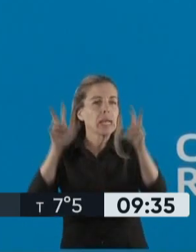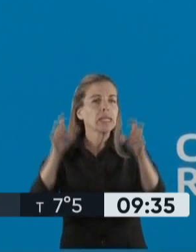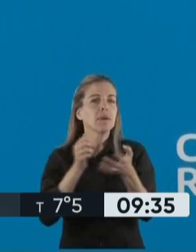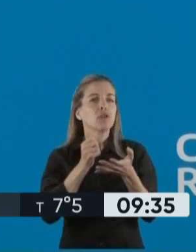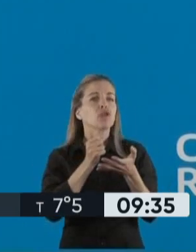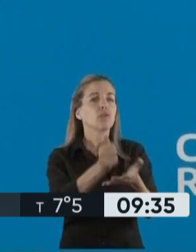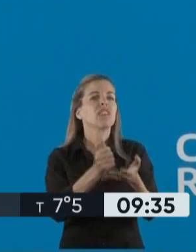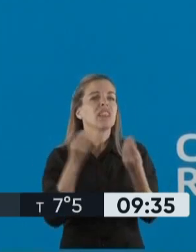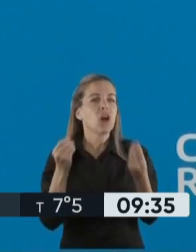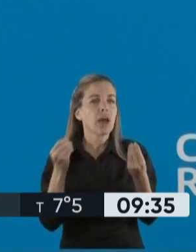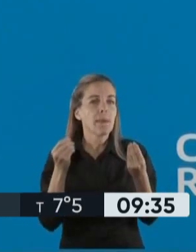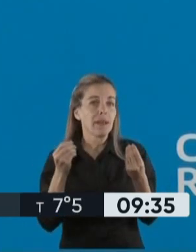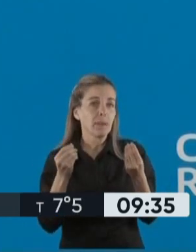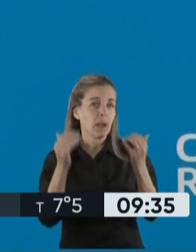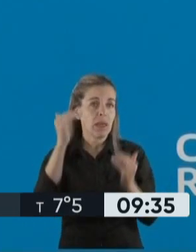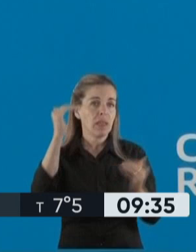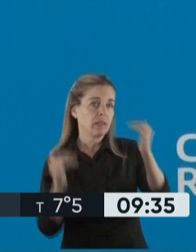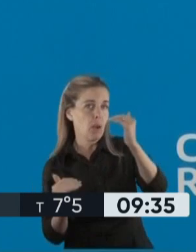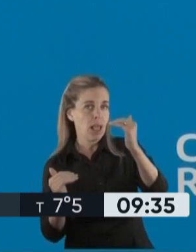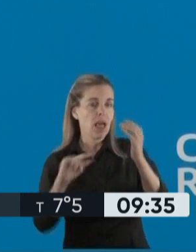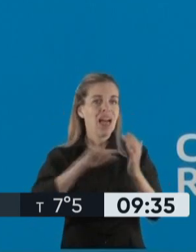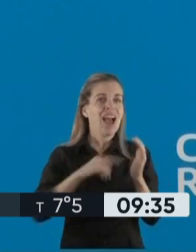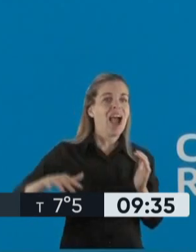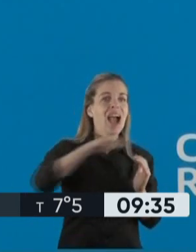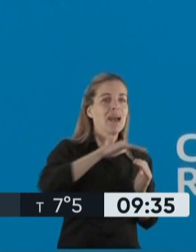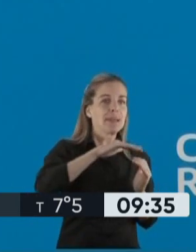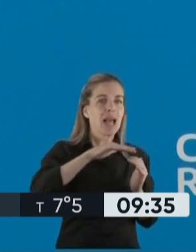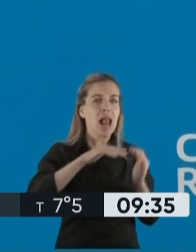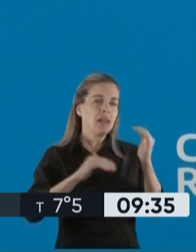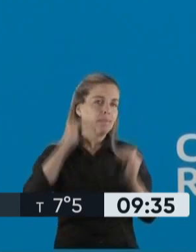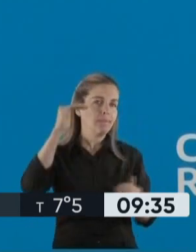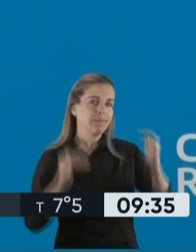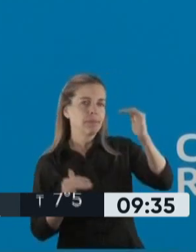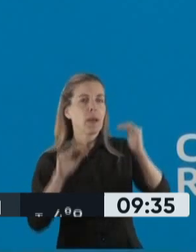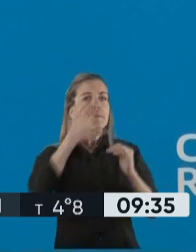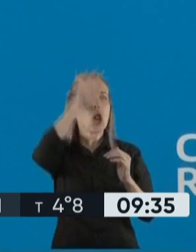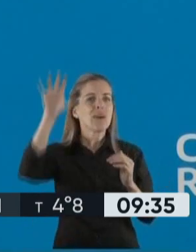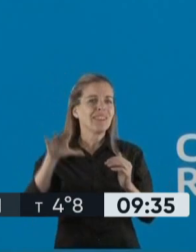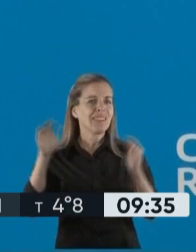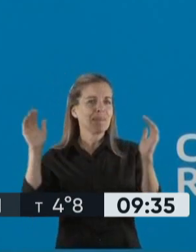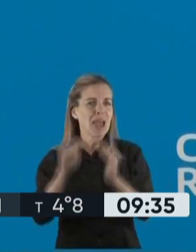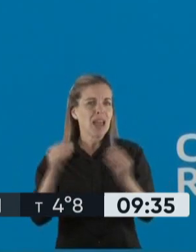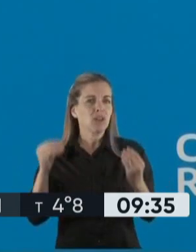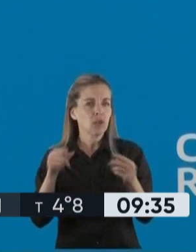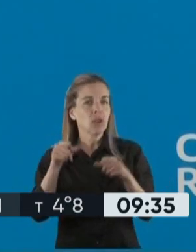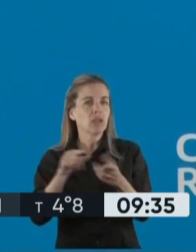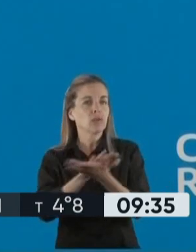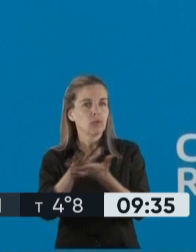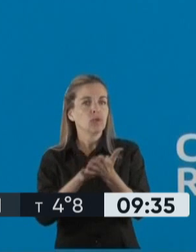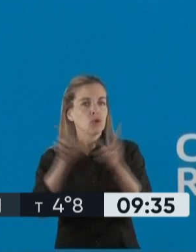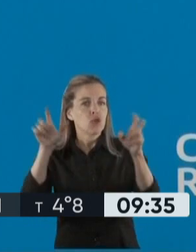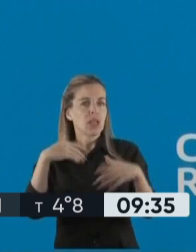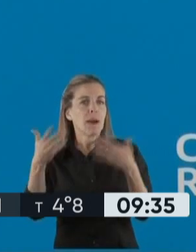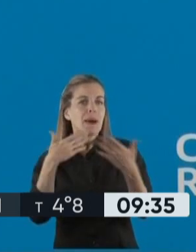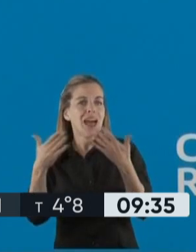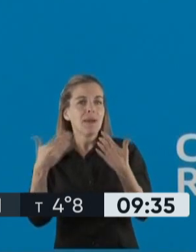que resolver de alguna manera por la diferencia que tiene entre el AMBA y las provincias, y es uno de los temas que están siempre en las mesas de discusión